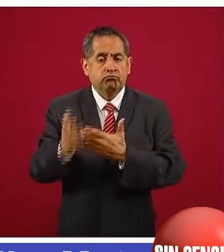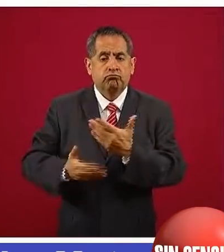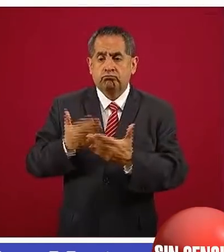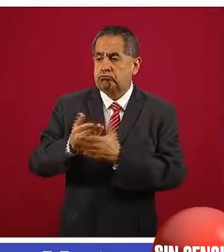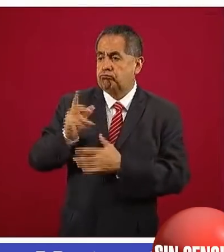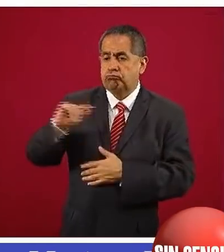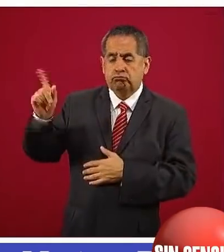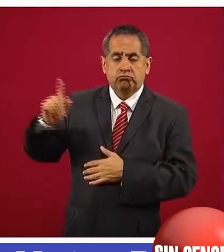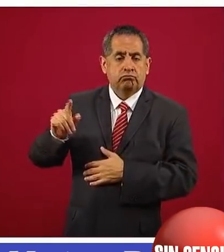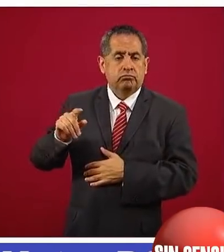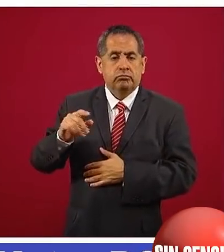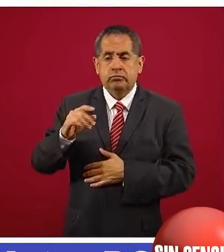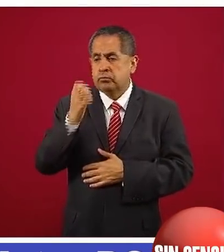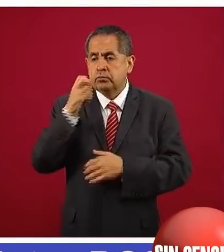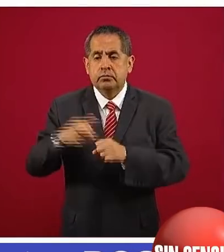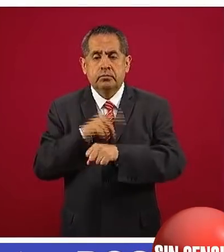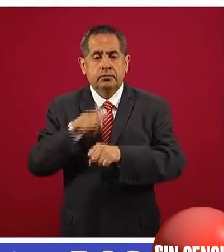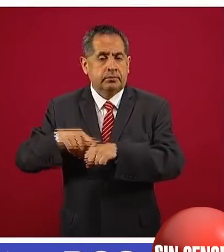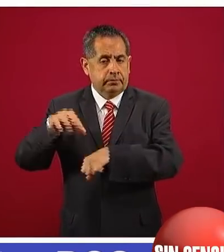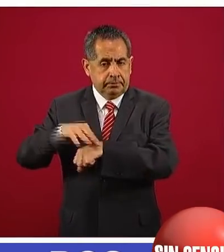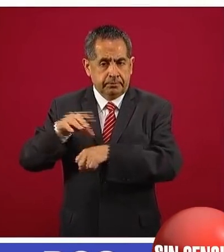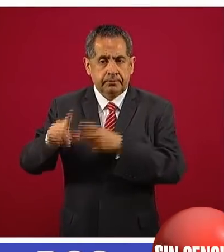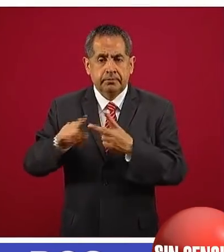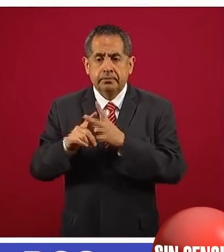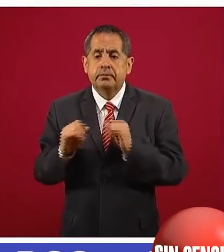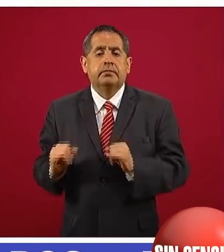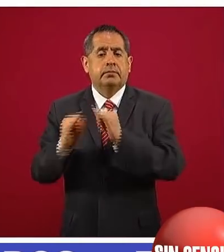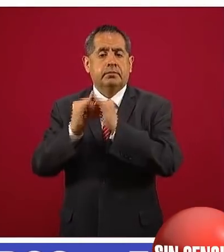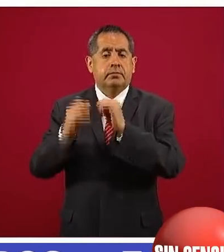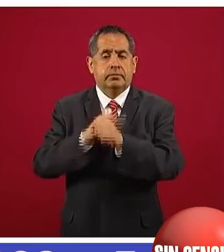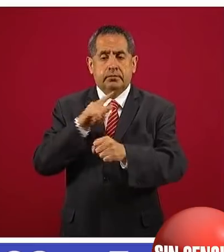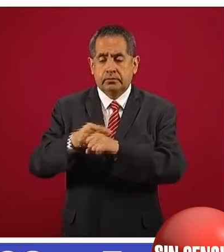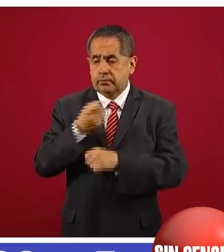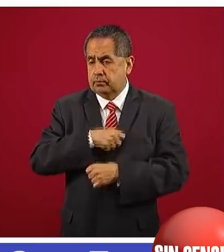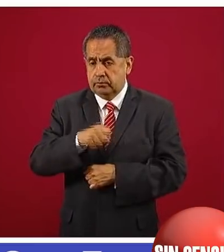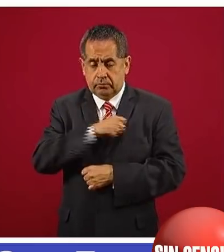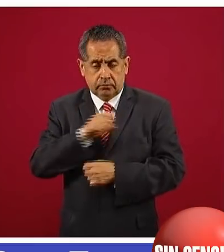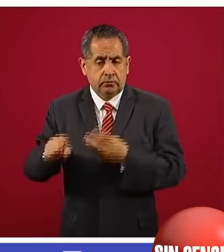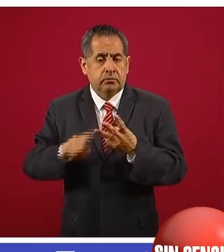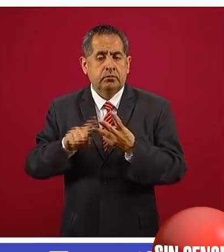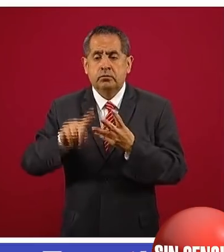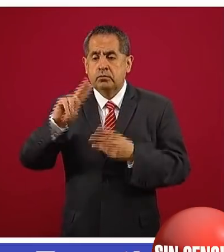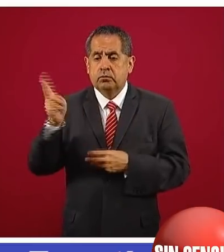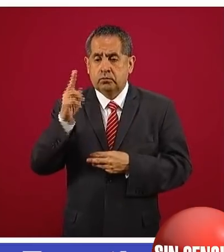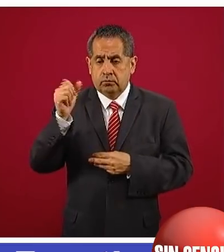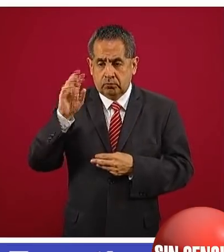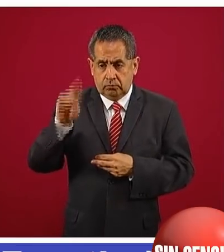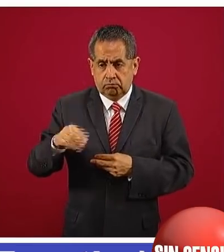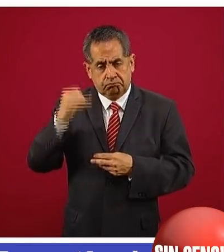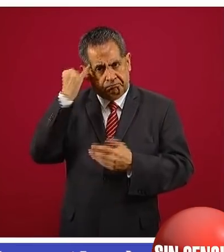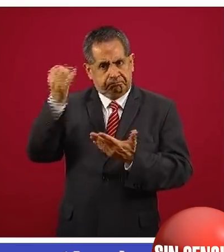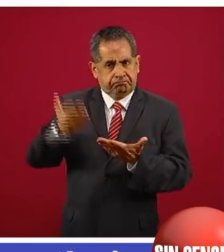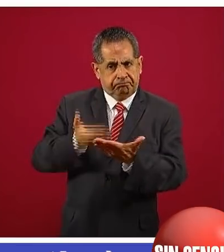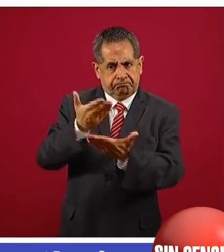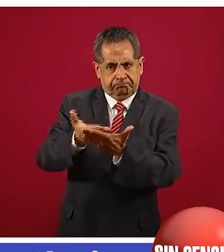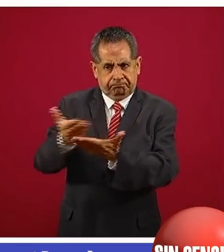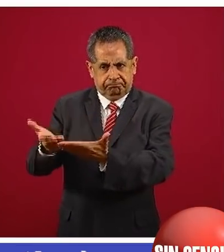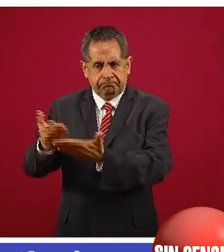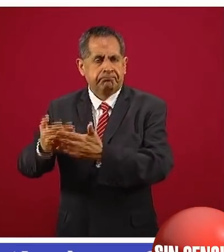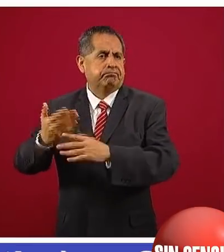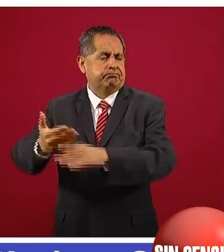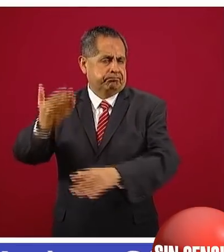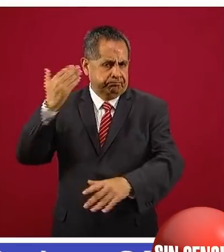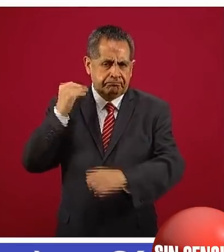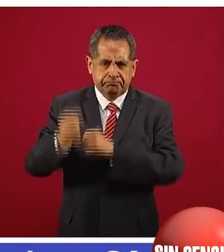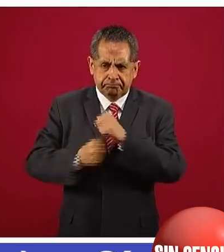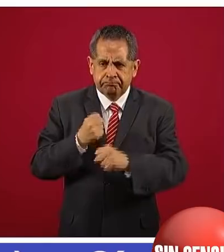Academia Nacional de Medicina, del Instituto Nacional de Salud Pública, de la Universidad Nacional Autónoma de México, desde hace varios